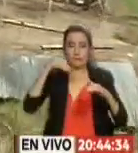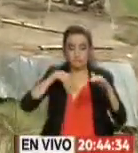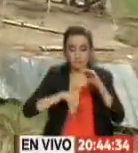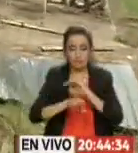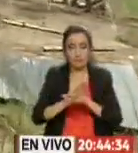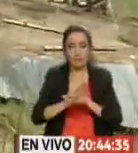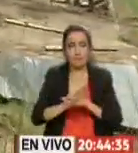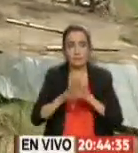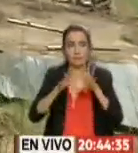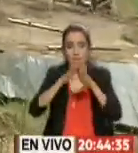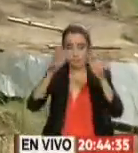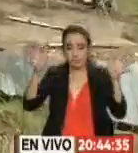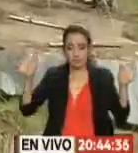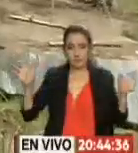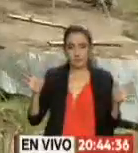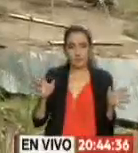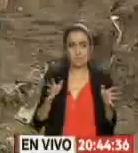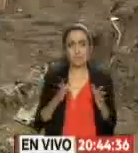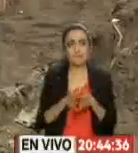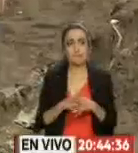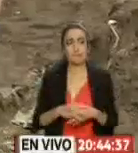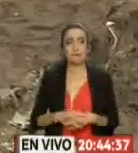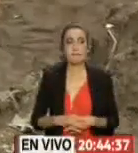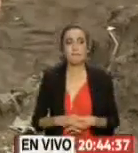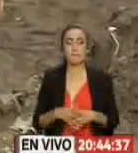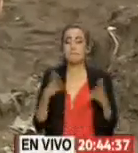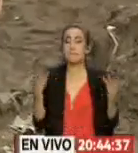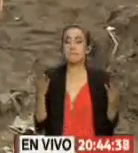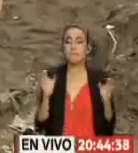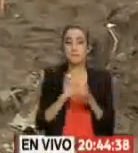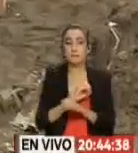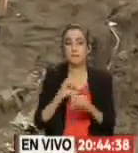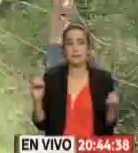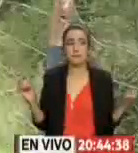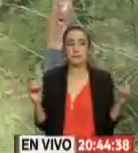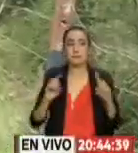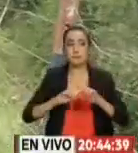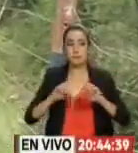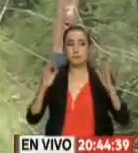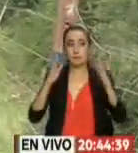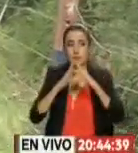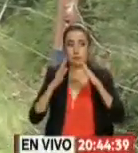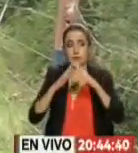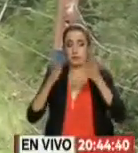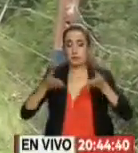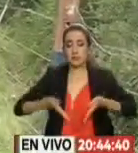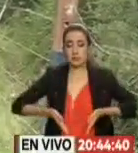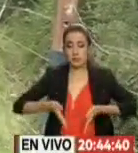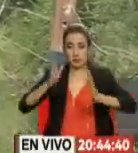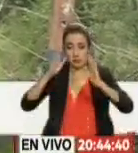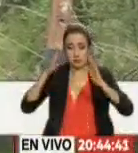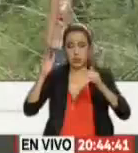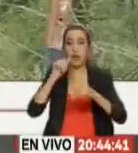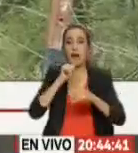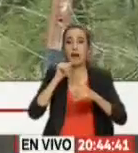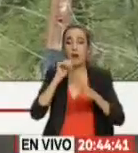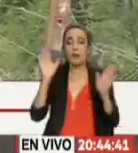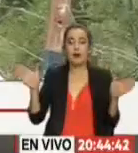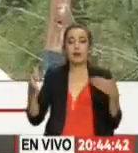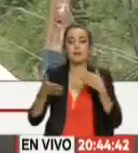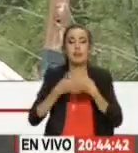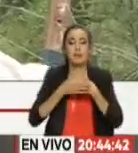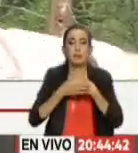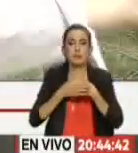y tiene el tamaño de una cancha de fútbol, para que no se inunde la zona poblada. El canal que lleva las aguas hacia allá es lo que se taponó